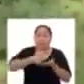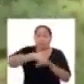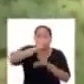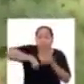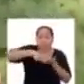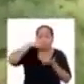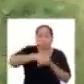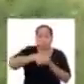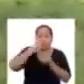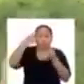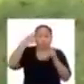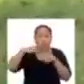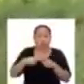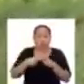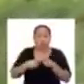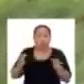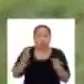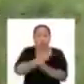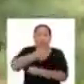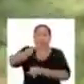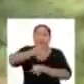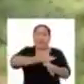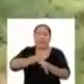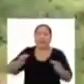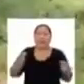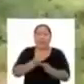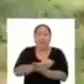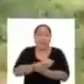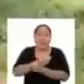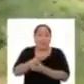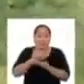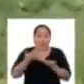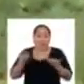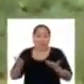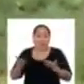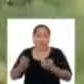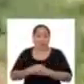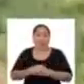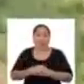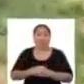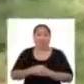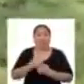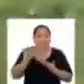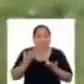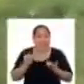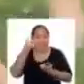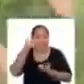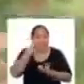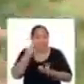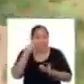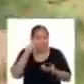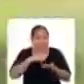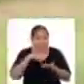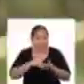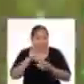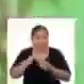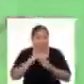o ningún impuesto. ¿Quieres saber más? Entonces no te puedes despegar de tu pantalla porque a continuación lo sabremos